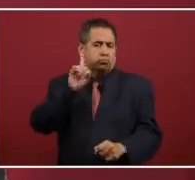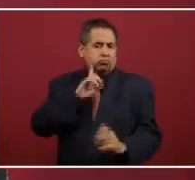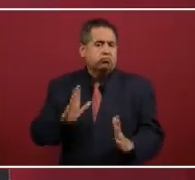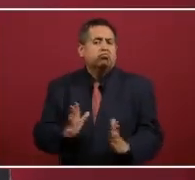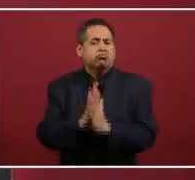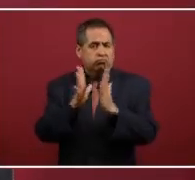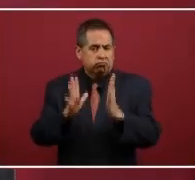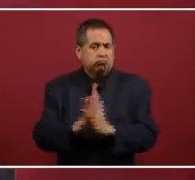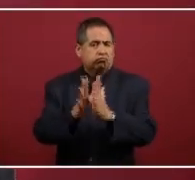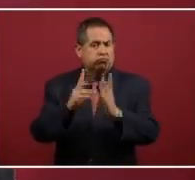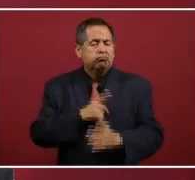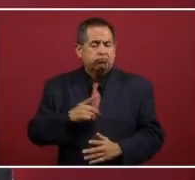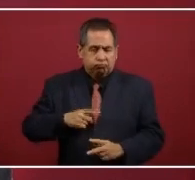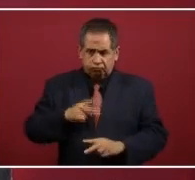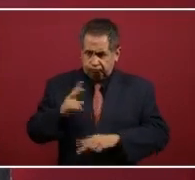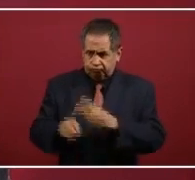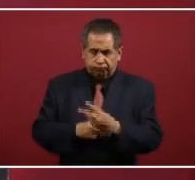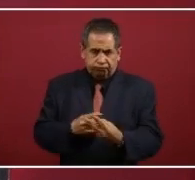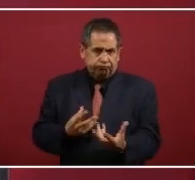Participación,